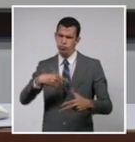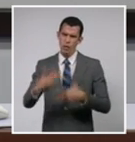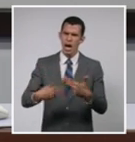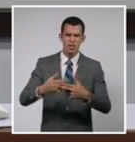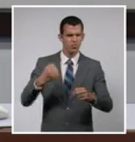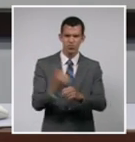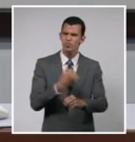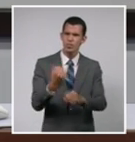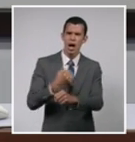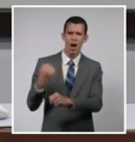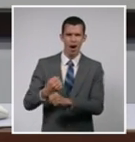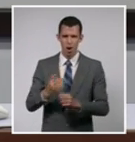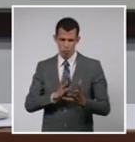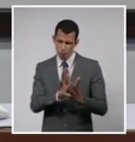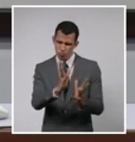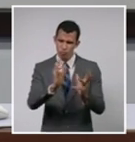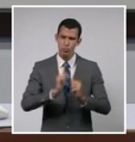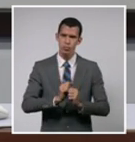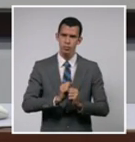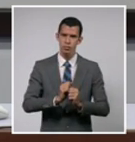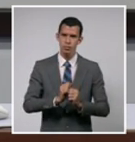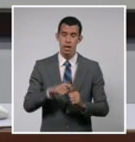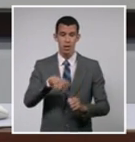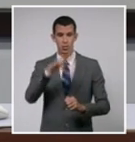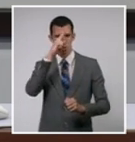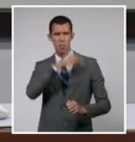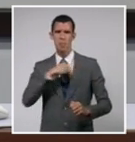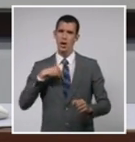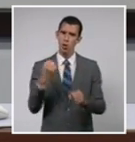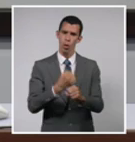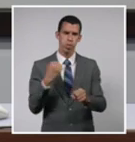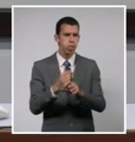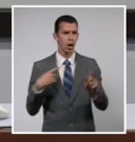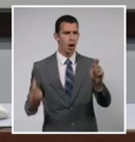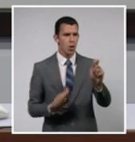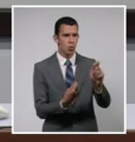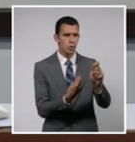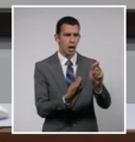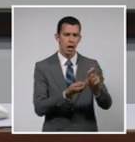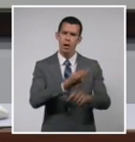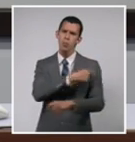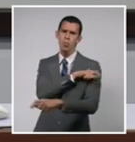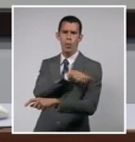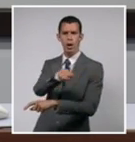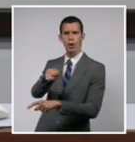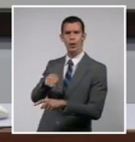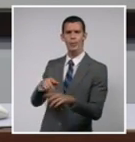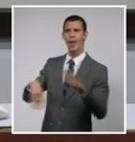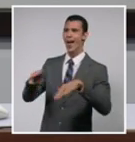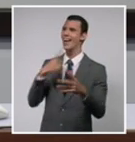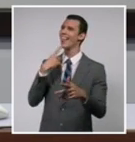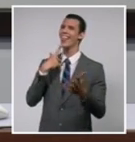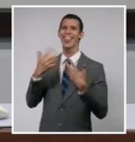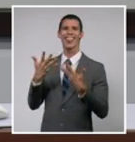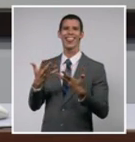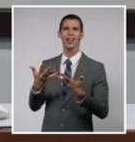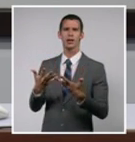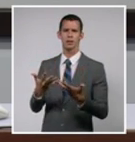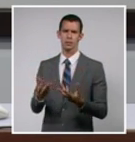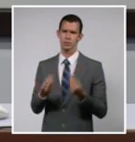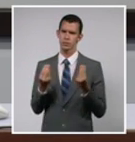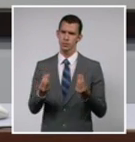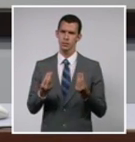lo que no se debe y relajan las medidas que se han planteado y que están siendo defendidas por esta